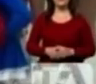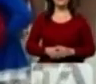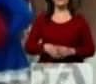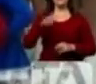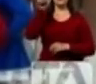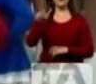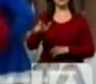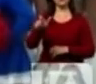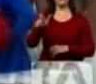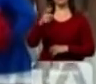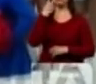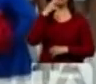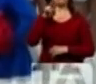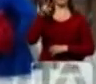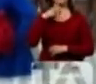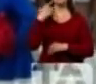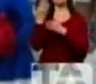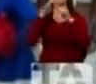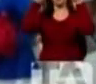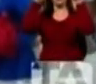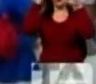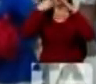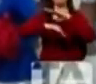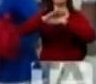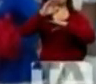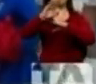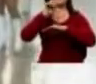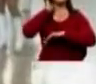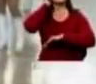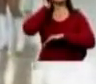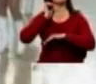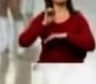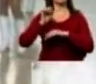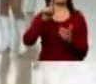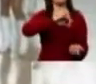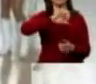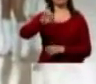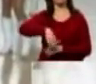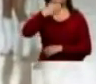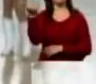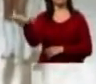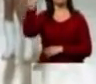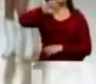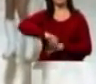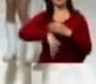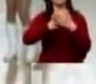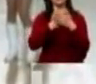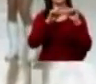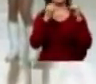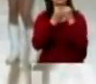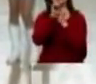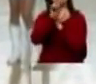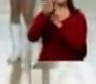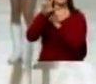Nuestro televidente Mario Herrera nos ha hecho llegar las imágenes de las bastoneras del Colegio Benalcázar, grupo que con